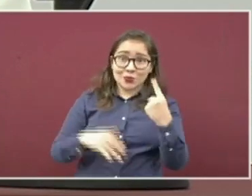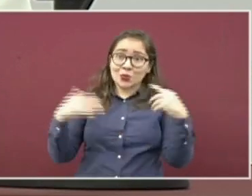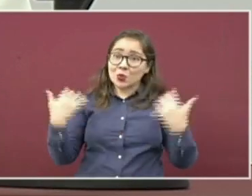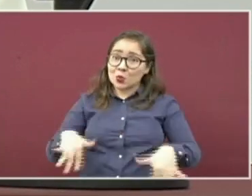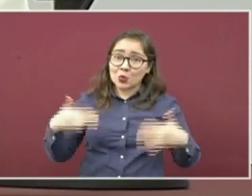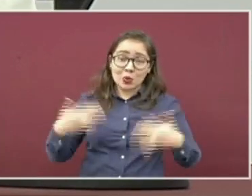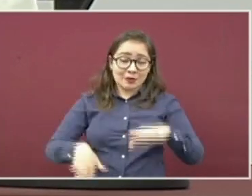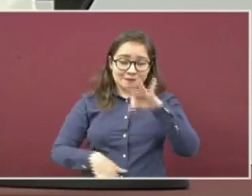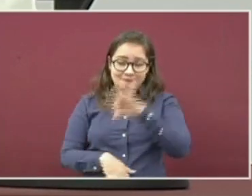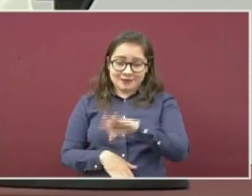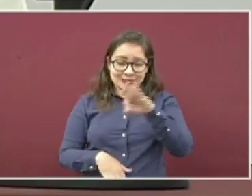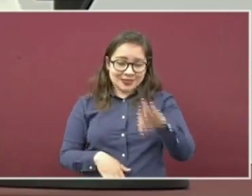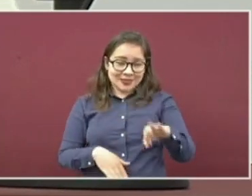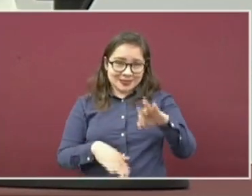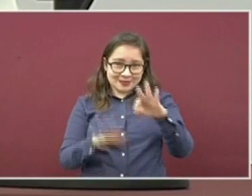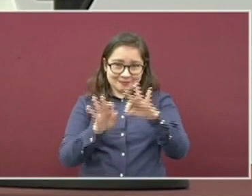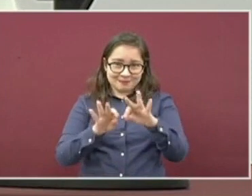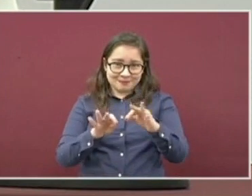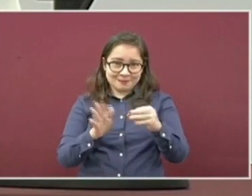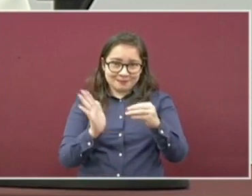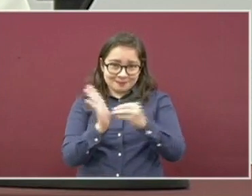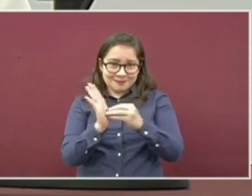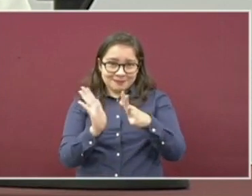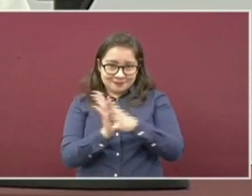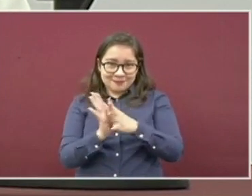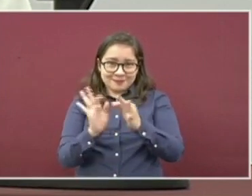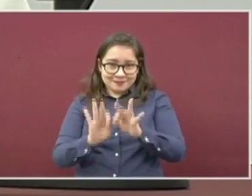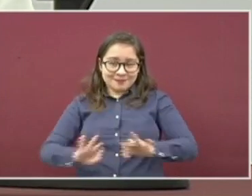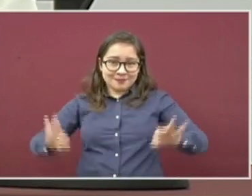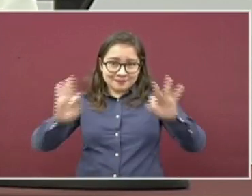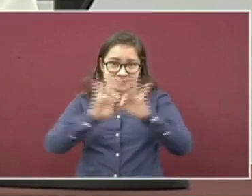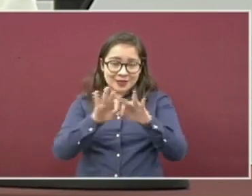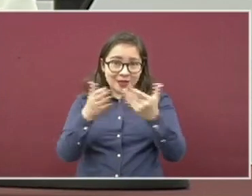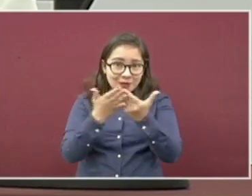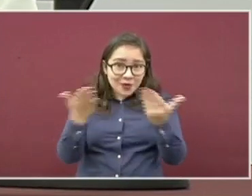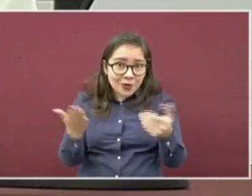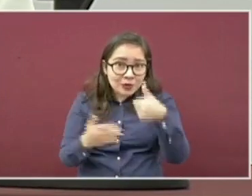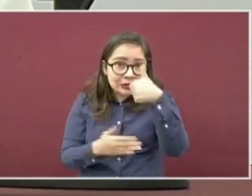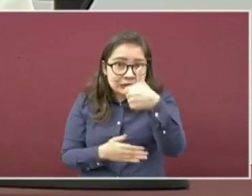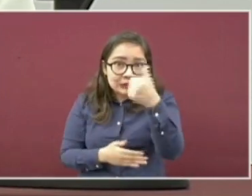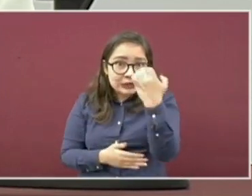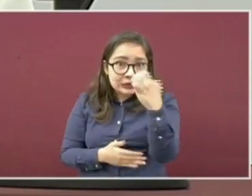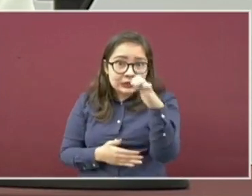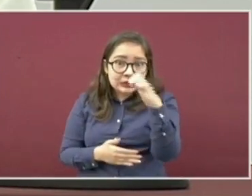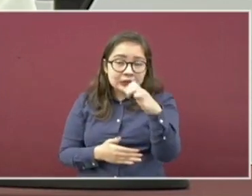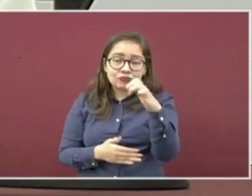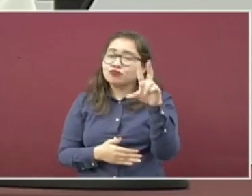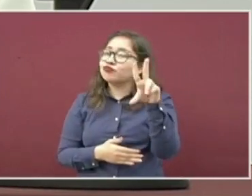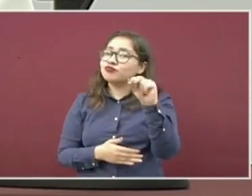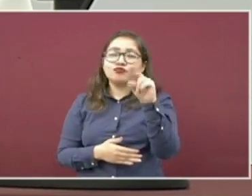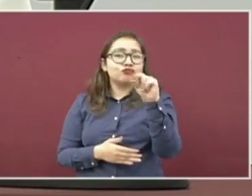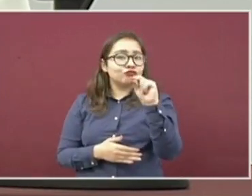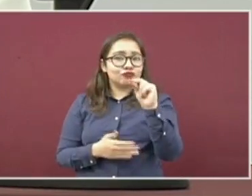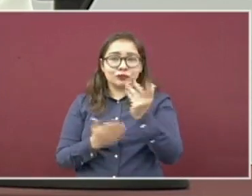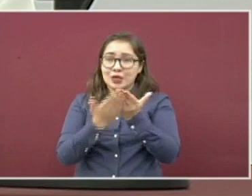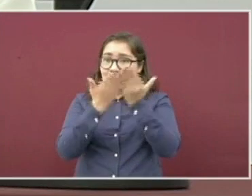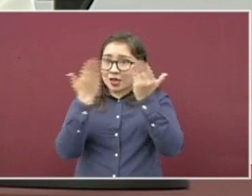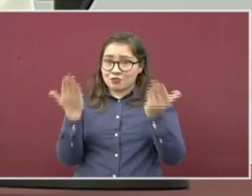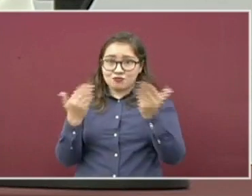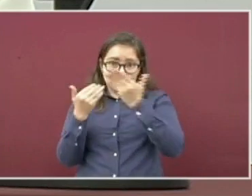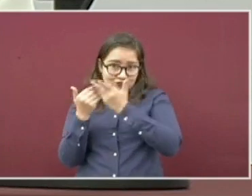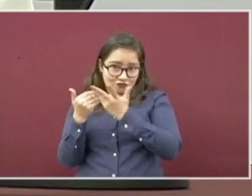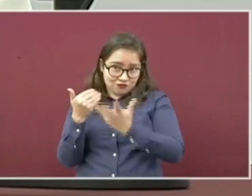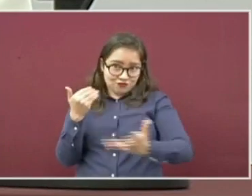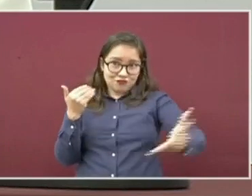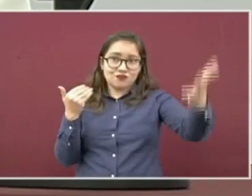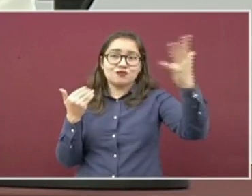conmemorativa, como se informó en tiempo y forma, ya no será el 6 de enero. De ahora en adelante, y por acuerdo del Consejo